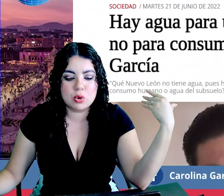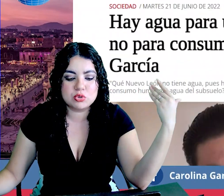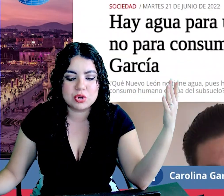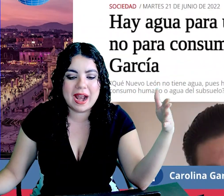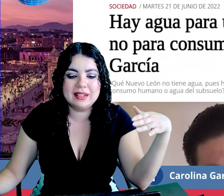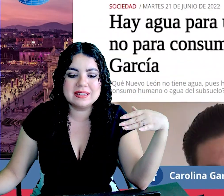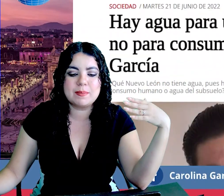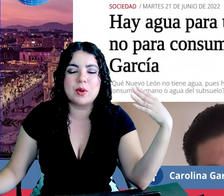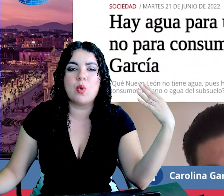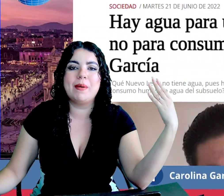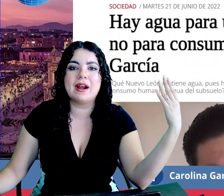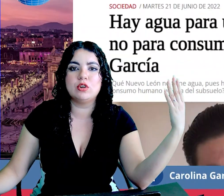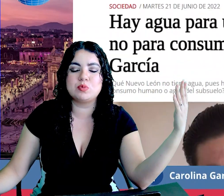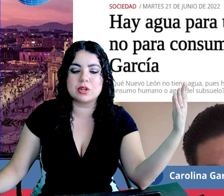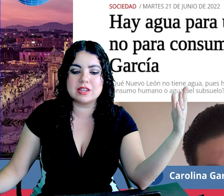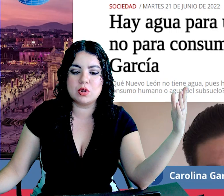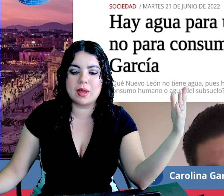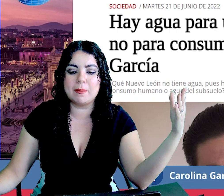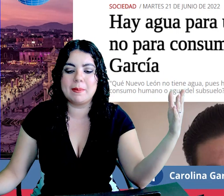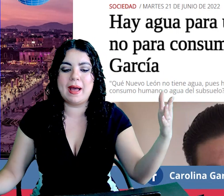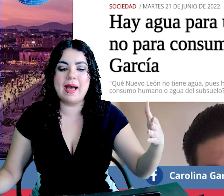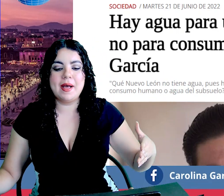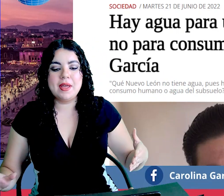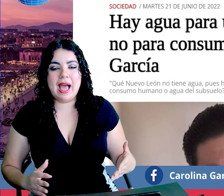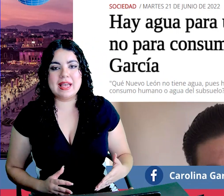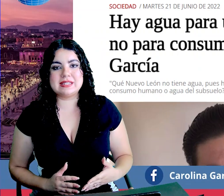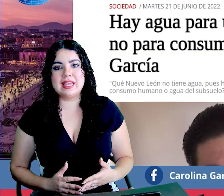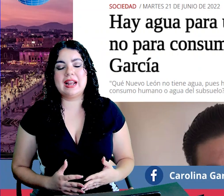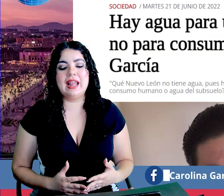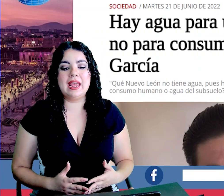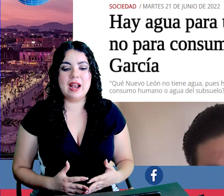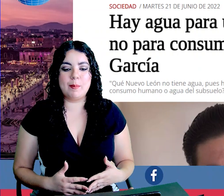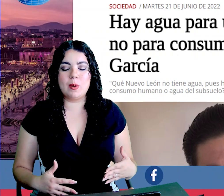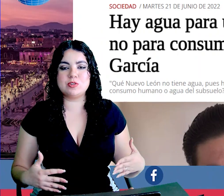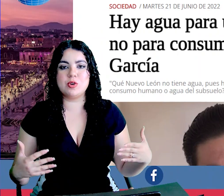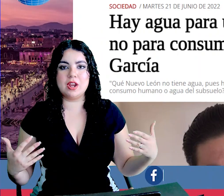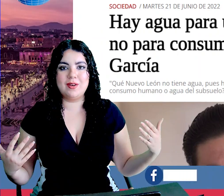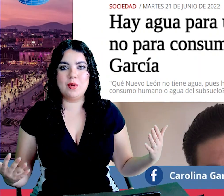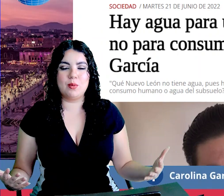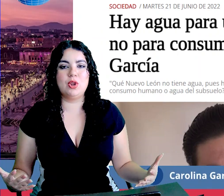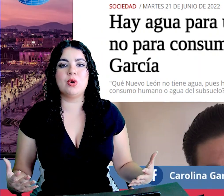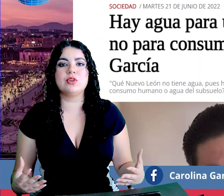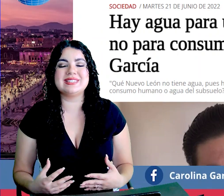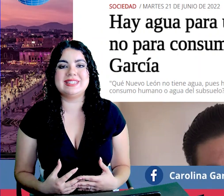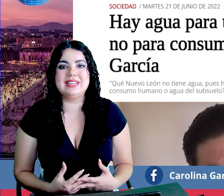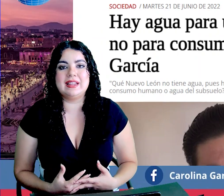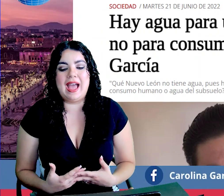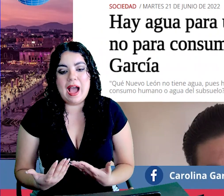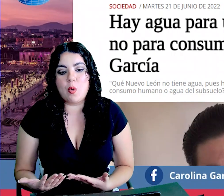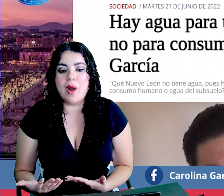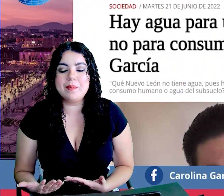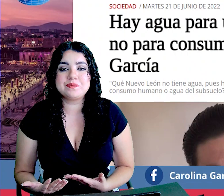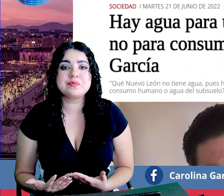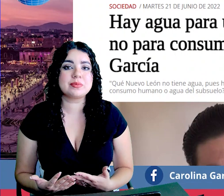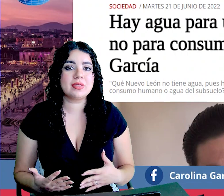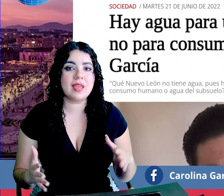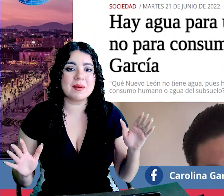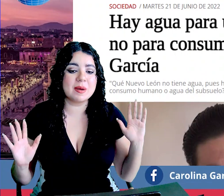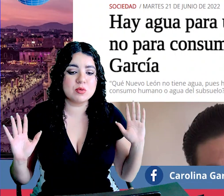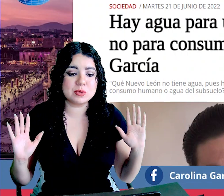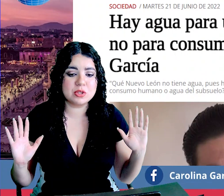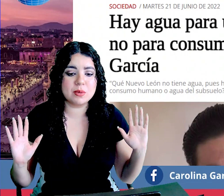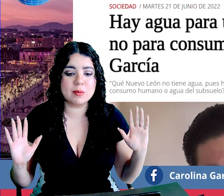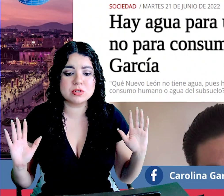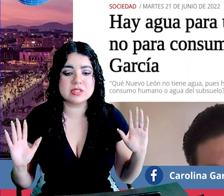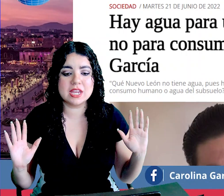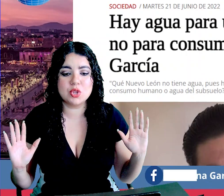de solucionar, antes de preocuparnos por qué es lo que va a hacer la población en Nuevo León sin agua,